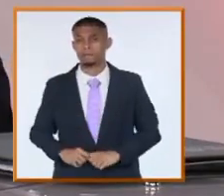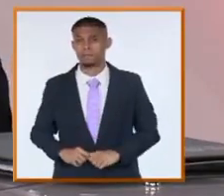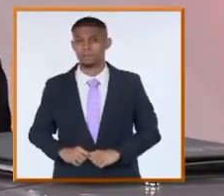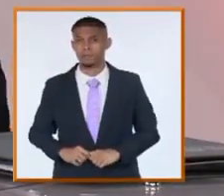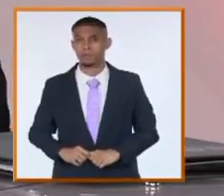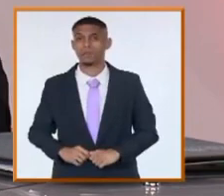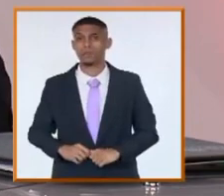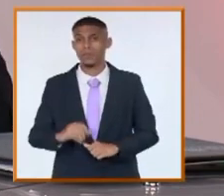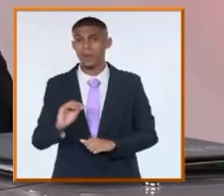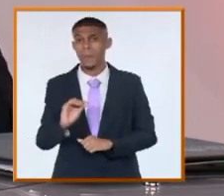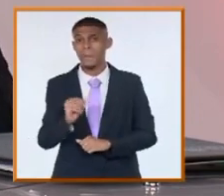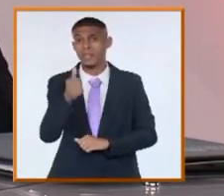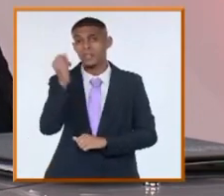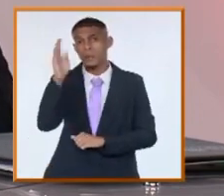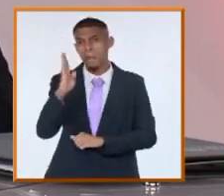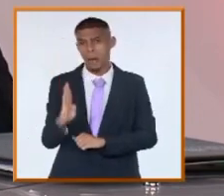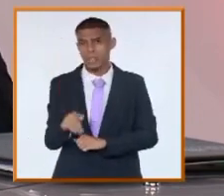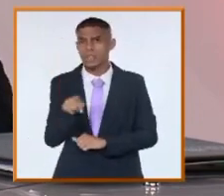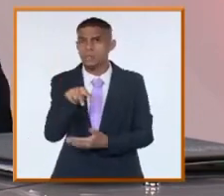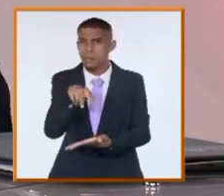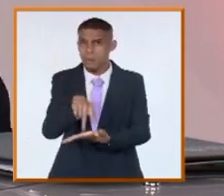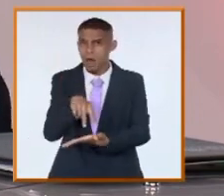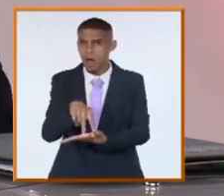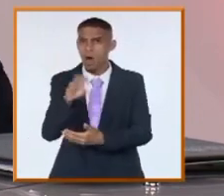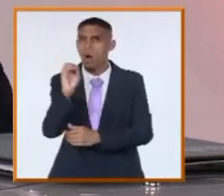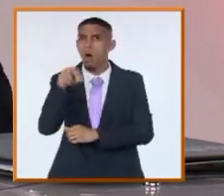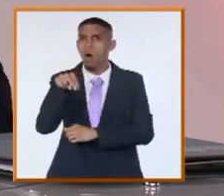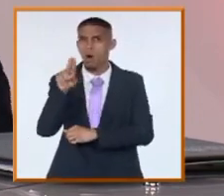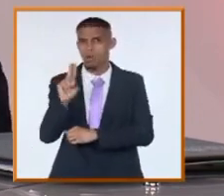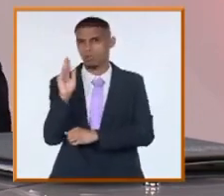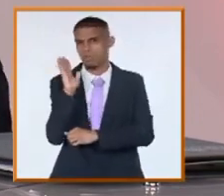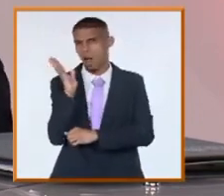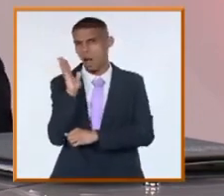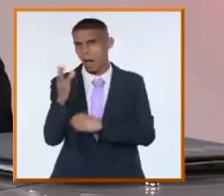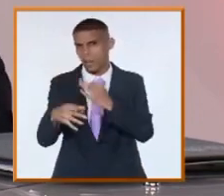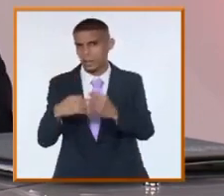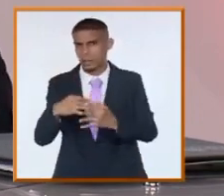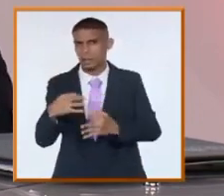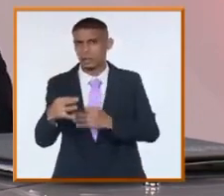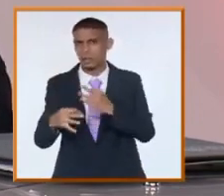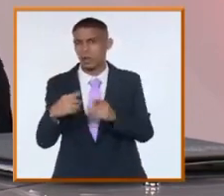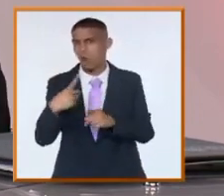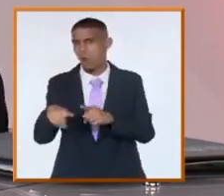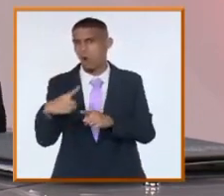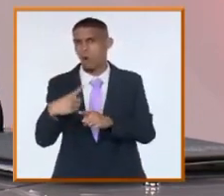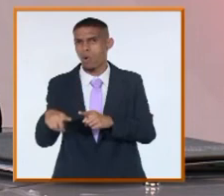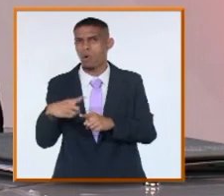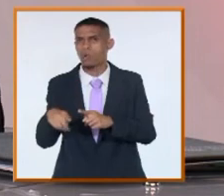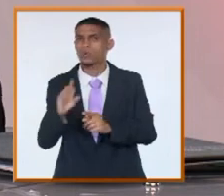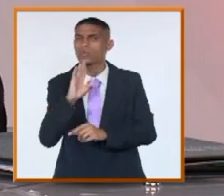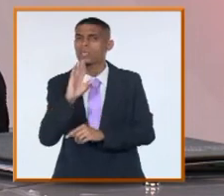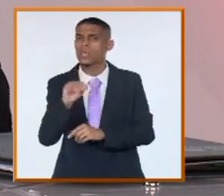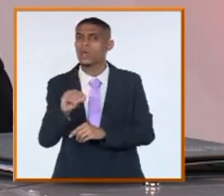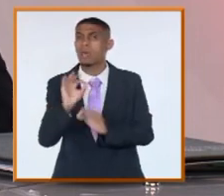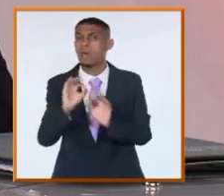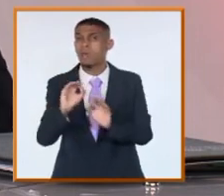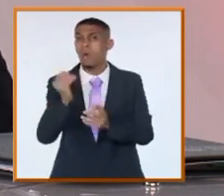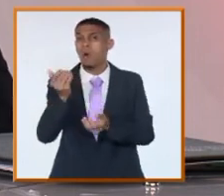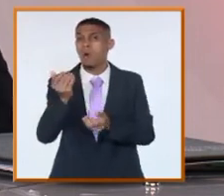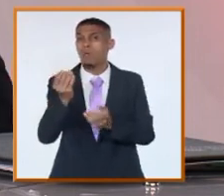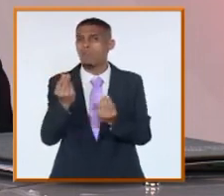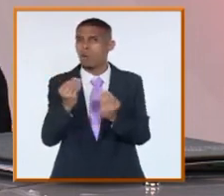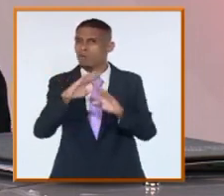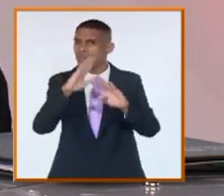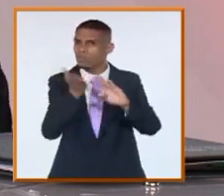ha señalado fue el presidente brasileño Luis Ignacio Lula da Silva quien entre otros análisis de la realidad internacional dijo que las sanciones unilaterales